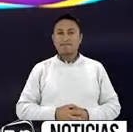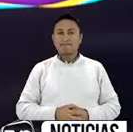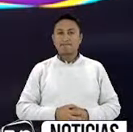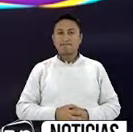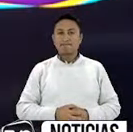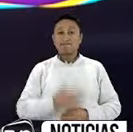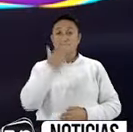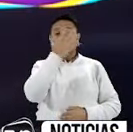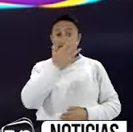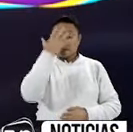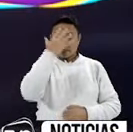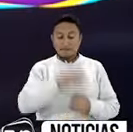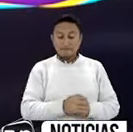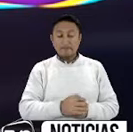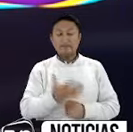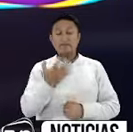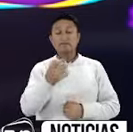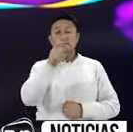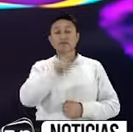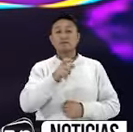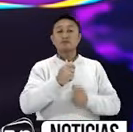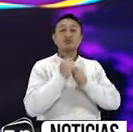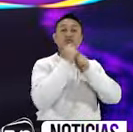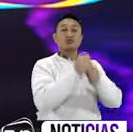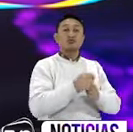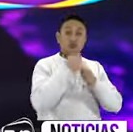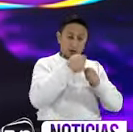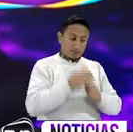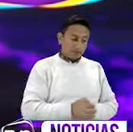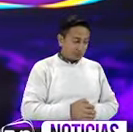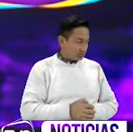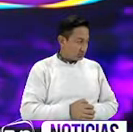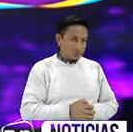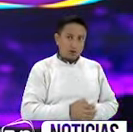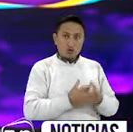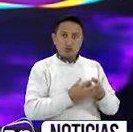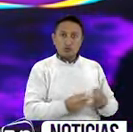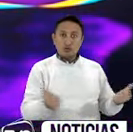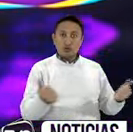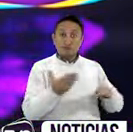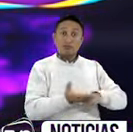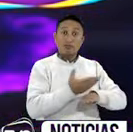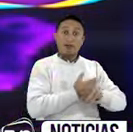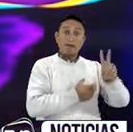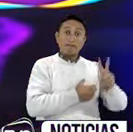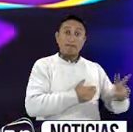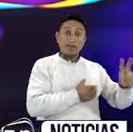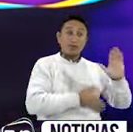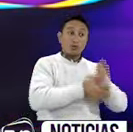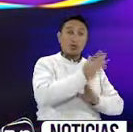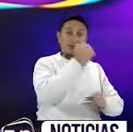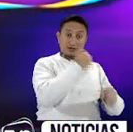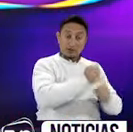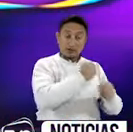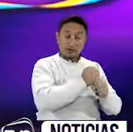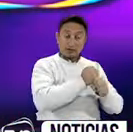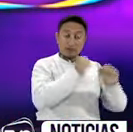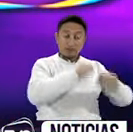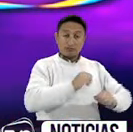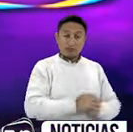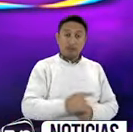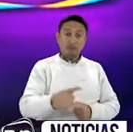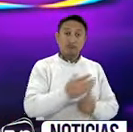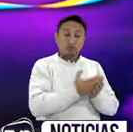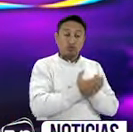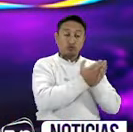En Esmeraldas, 15 pescadores están desaparecidos desde el pasado viernes. Salieron a sus labores de faena en